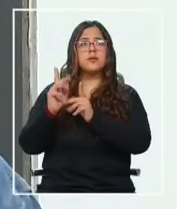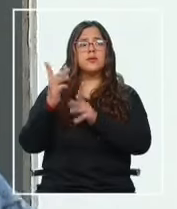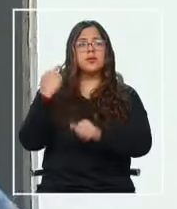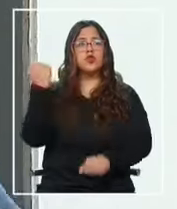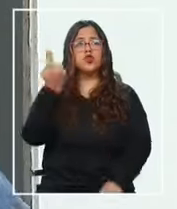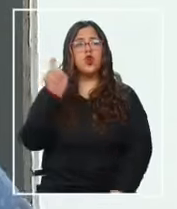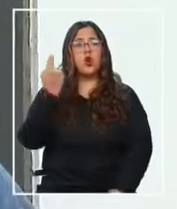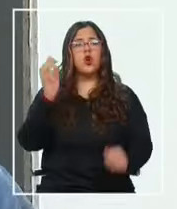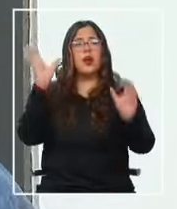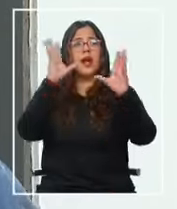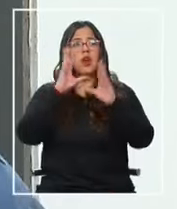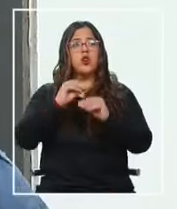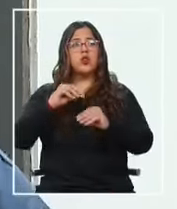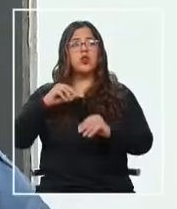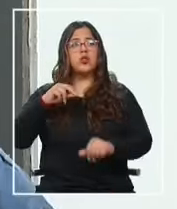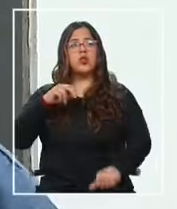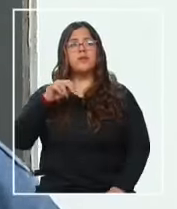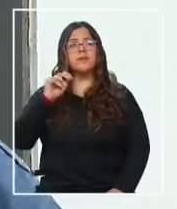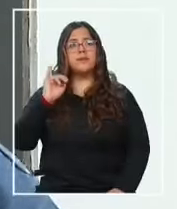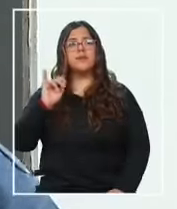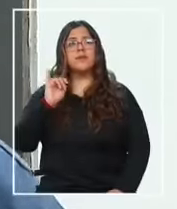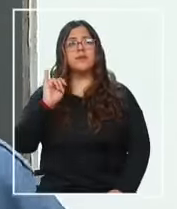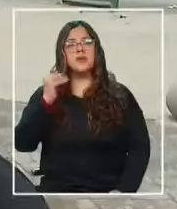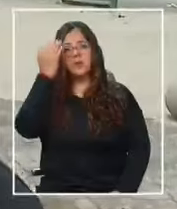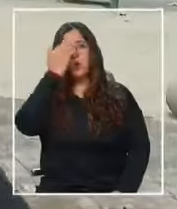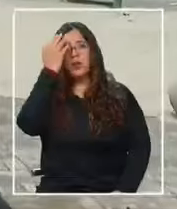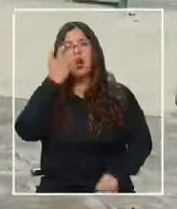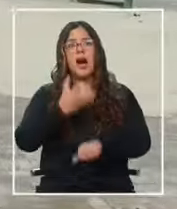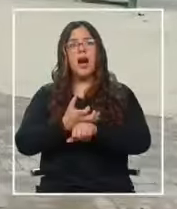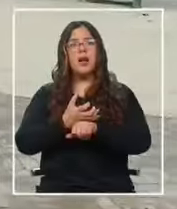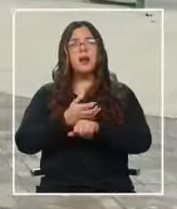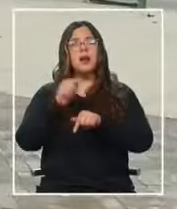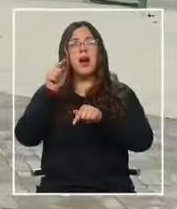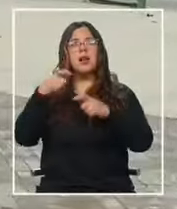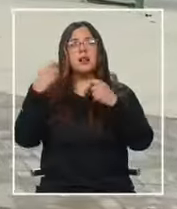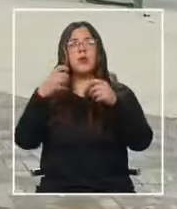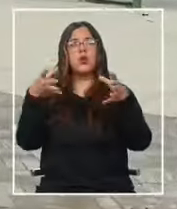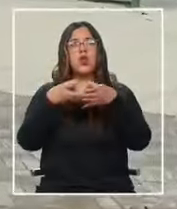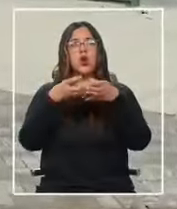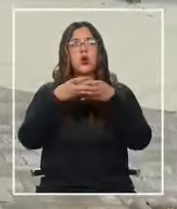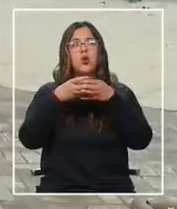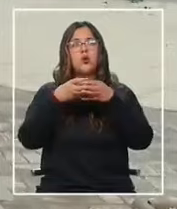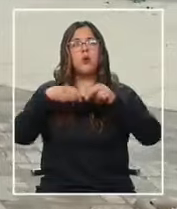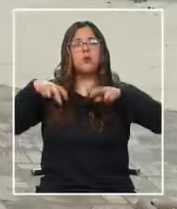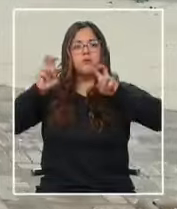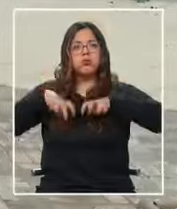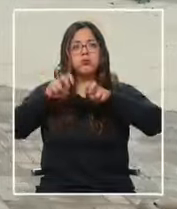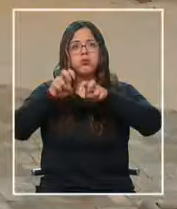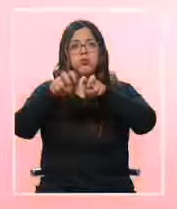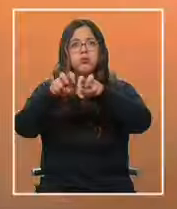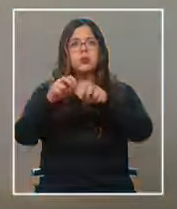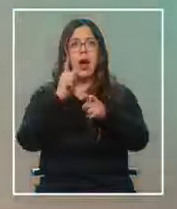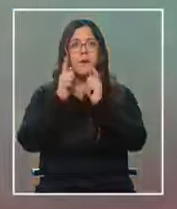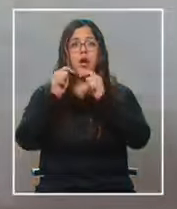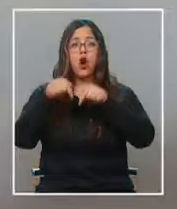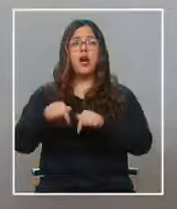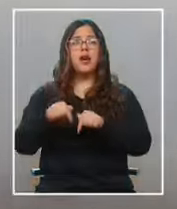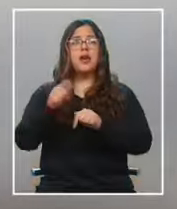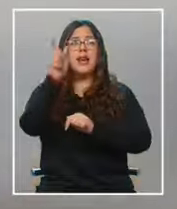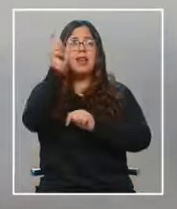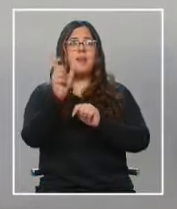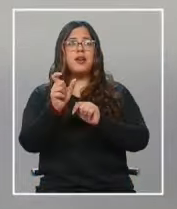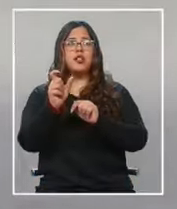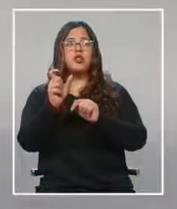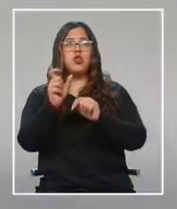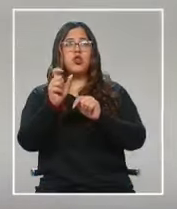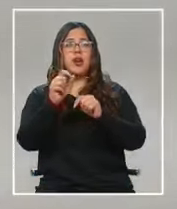solo en la noche, claro, igual da preocupación. De hecho, siempre intentamos irnos en grupo y todo, porque igual es peligroso acá. La persona